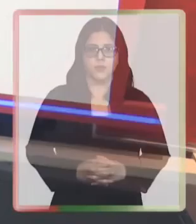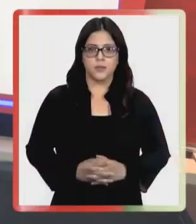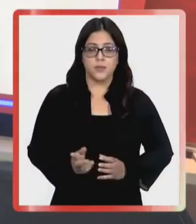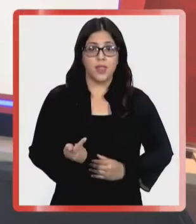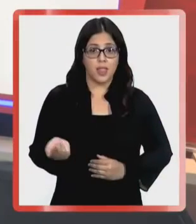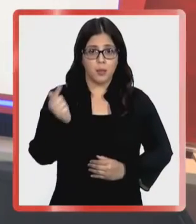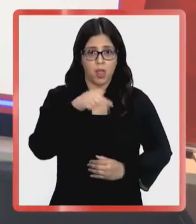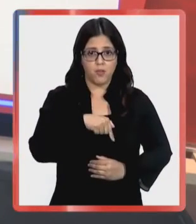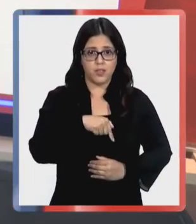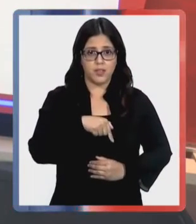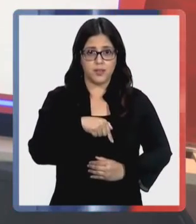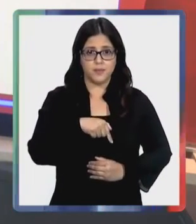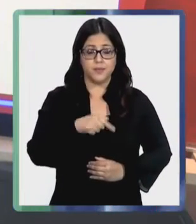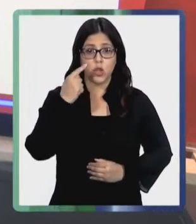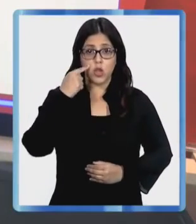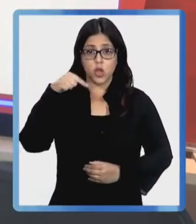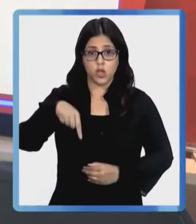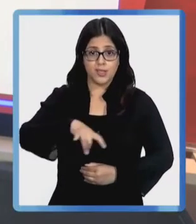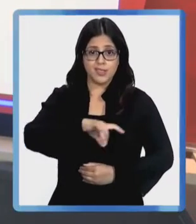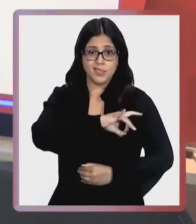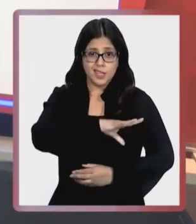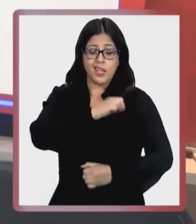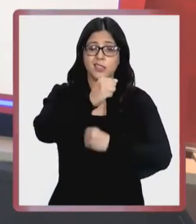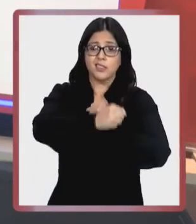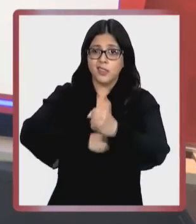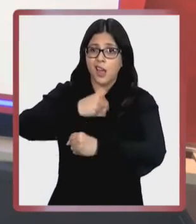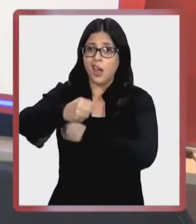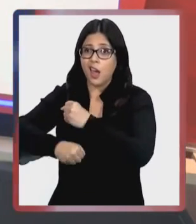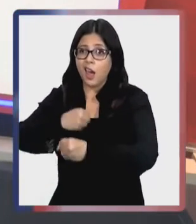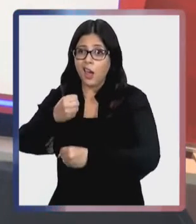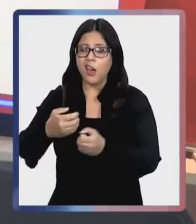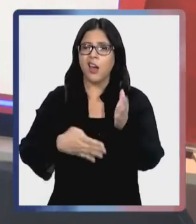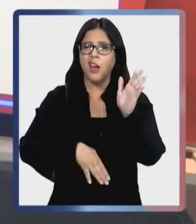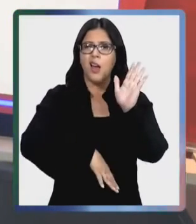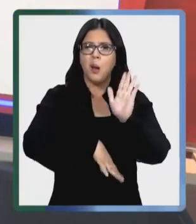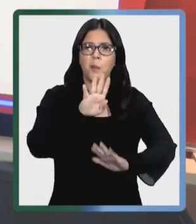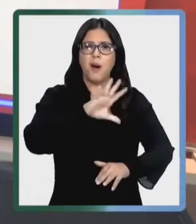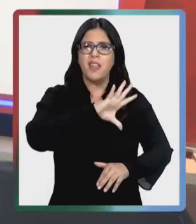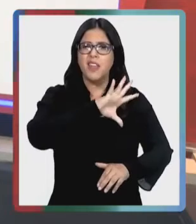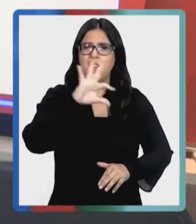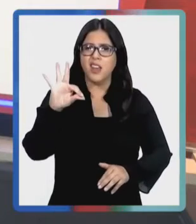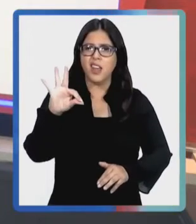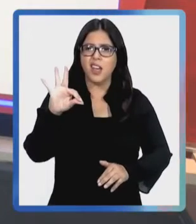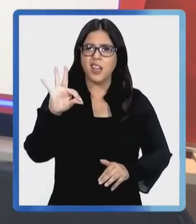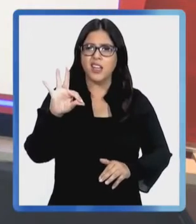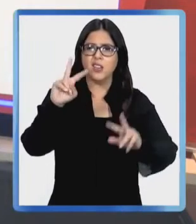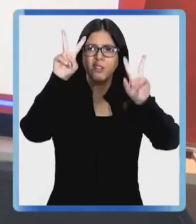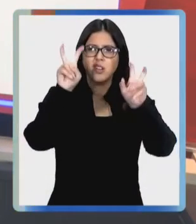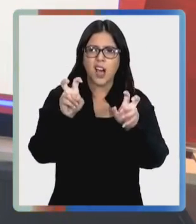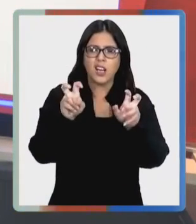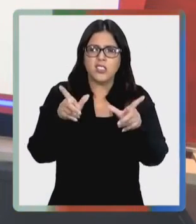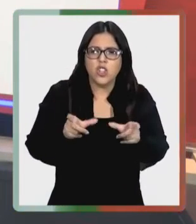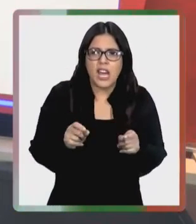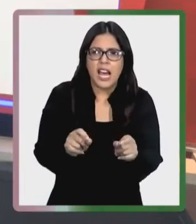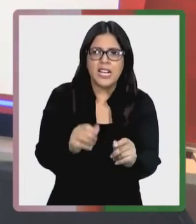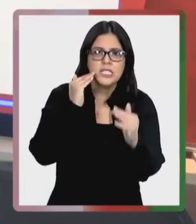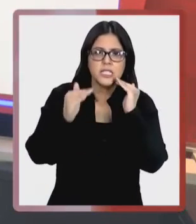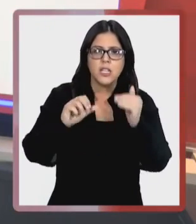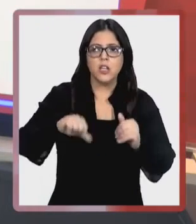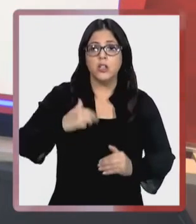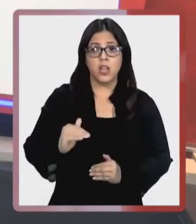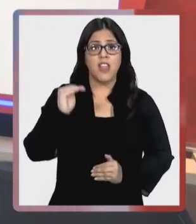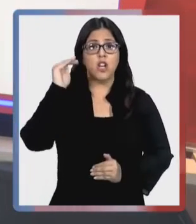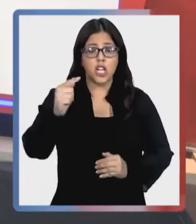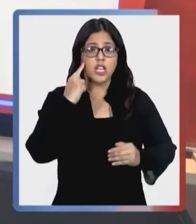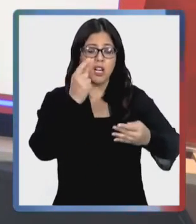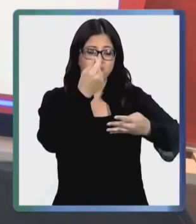Ya estamos de regreso. En nuestro país, cada año se diagnostican más de 500 casos de cáncer en niños, niñas y adolescentes,